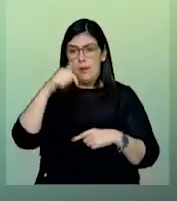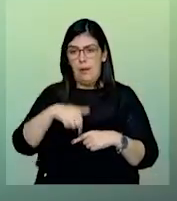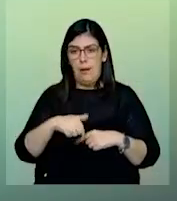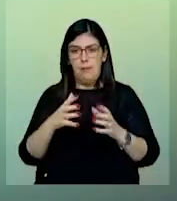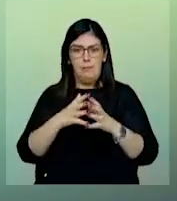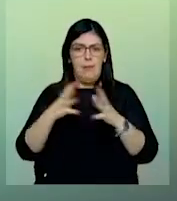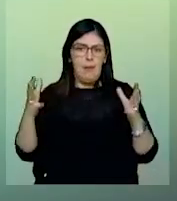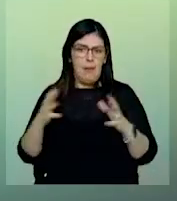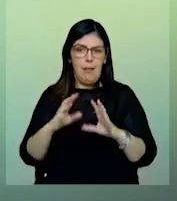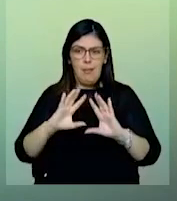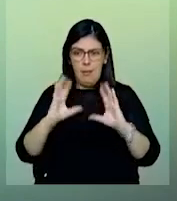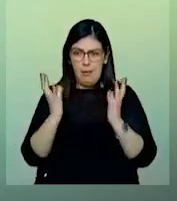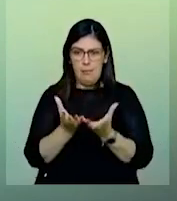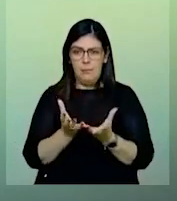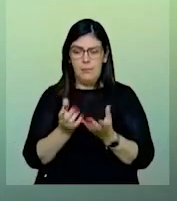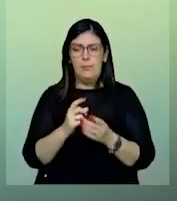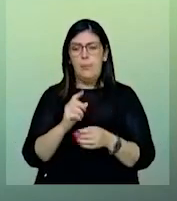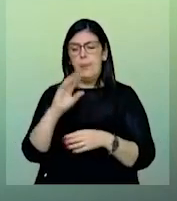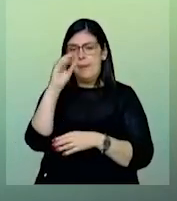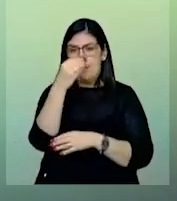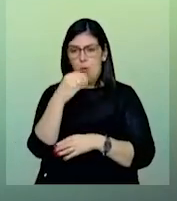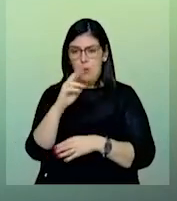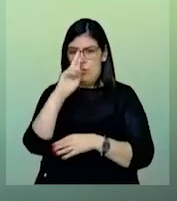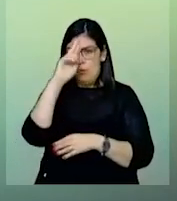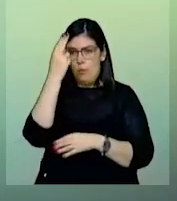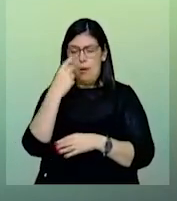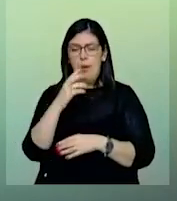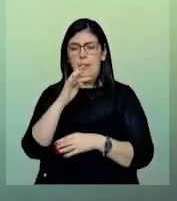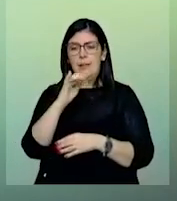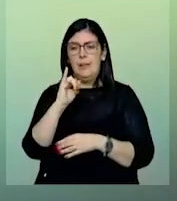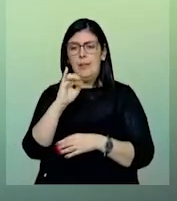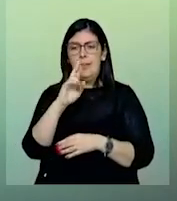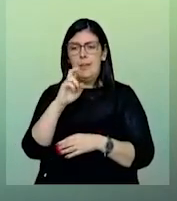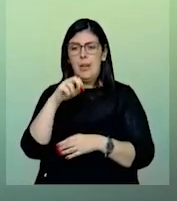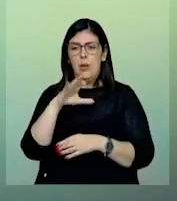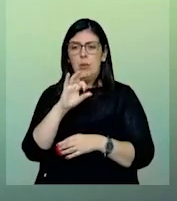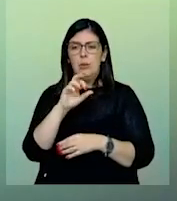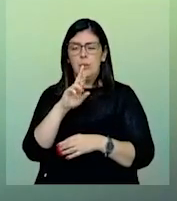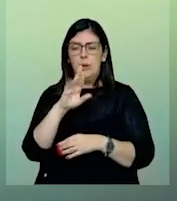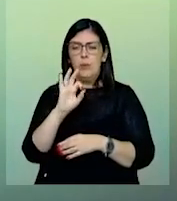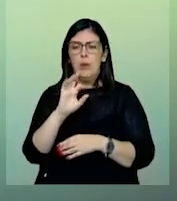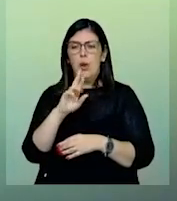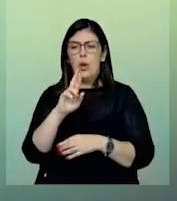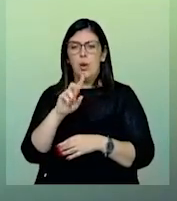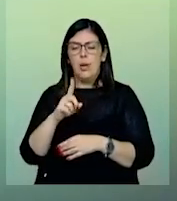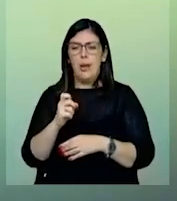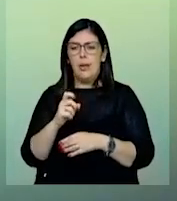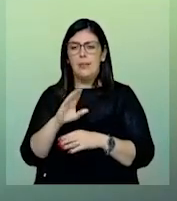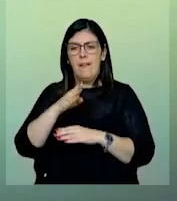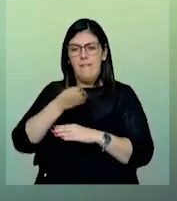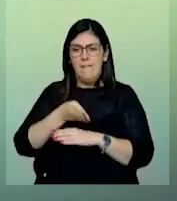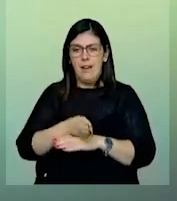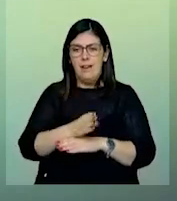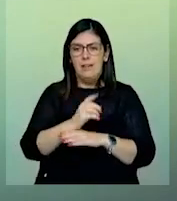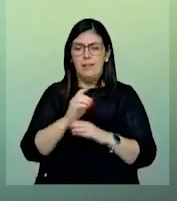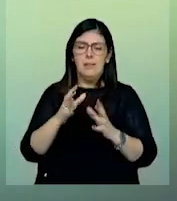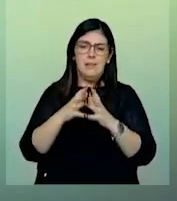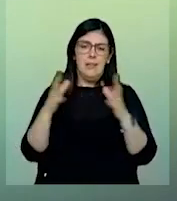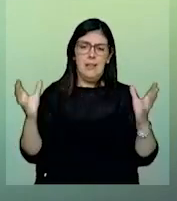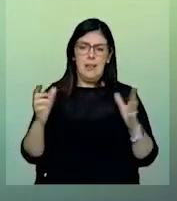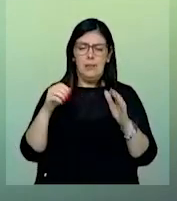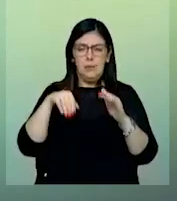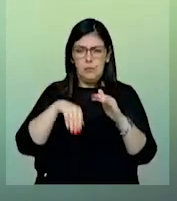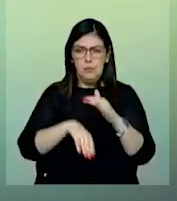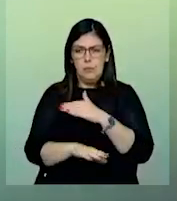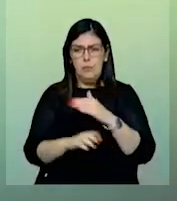En Uruguay tenemos un dinosaurio similar al Tiranosaurio Rex y una ballena gigante que estaba sumergida en lo que hoy es la Plaza Matriz